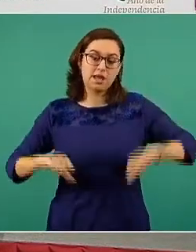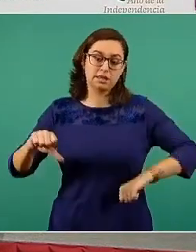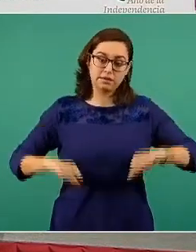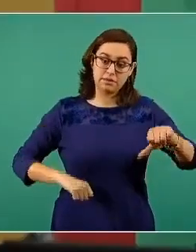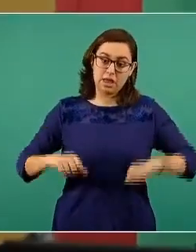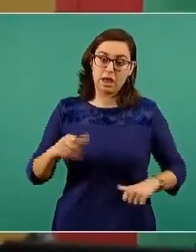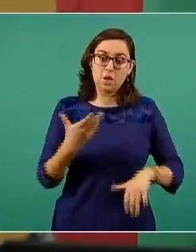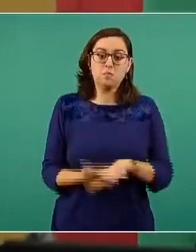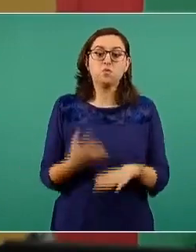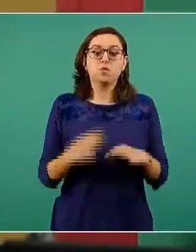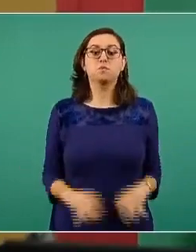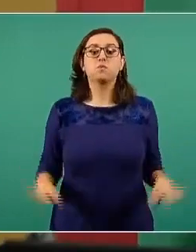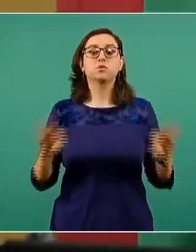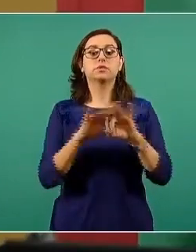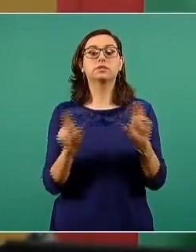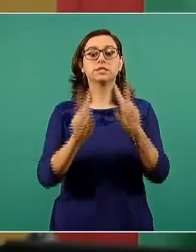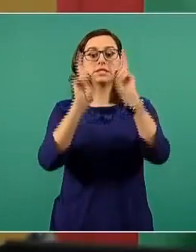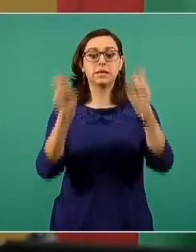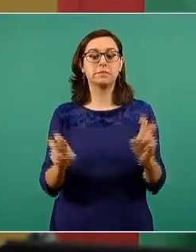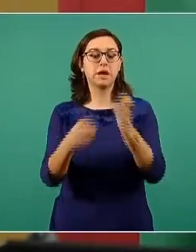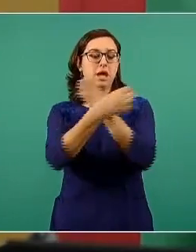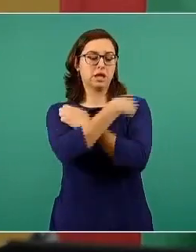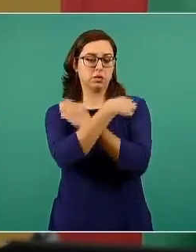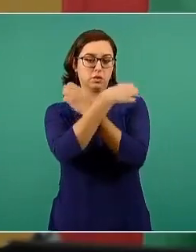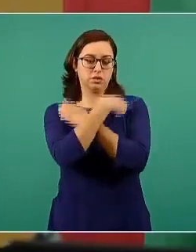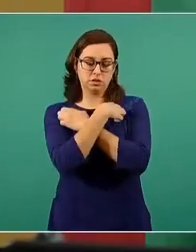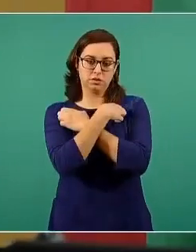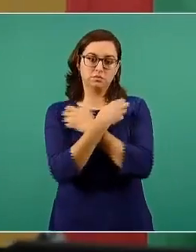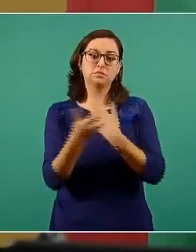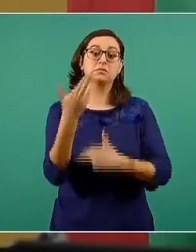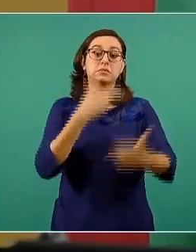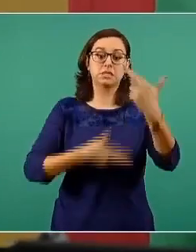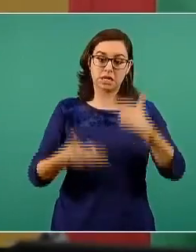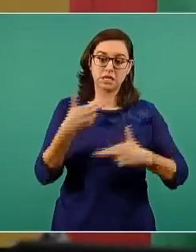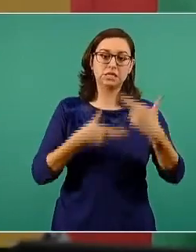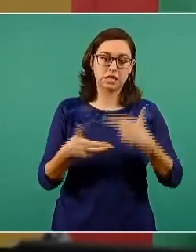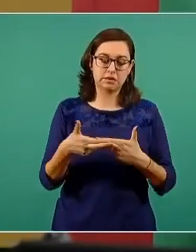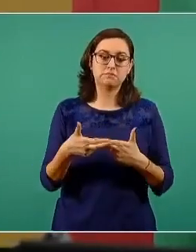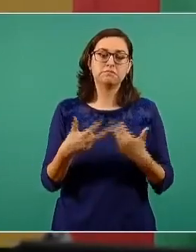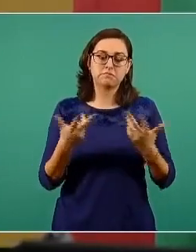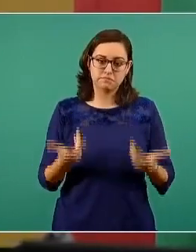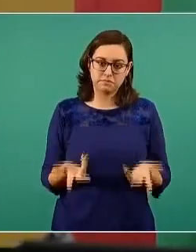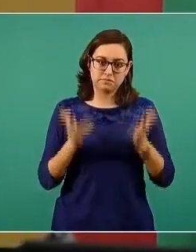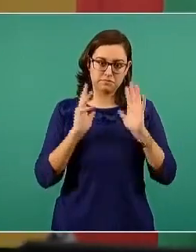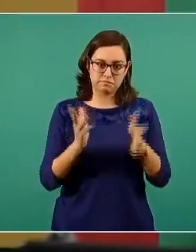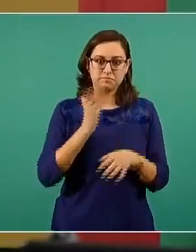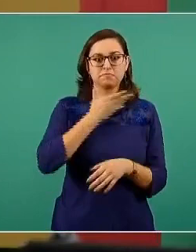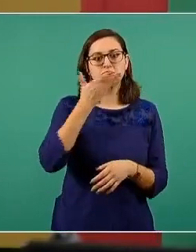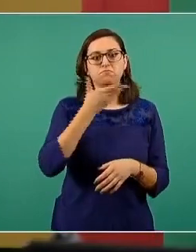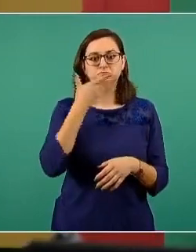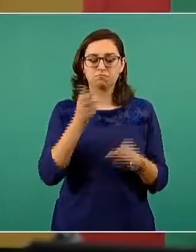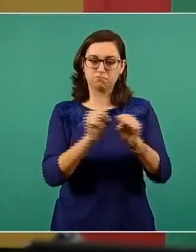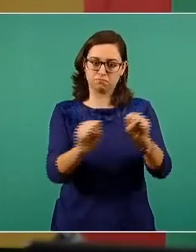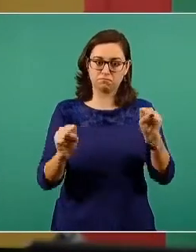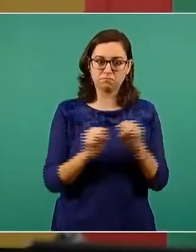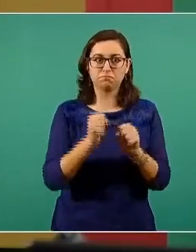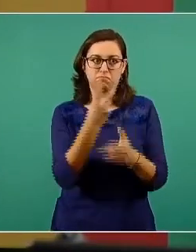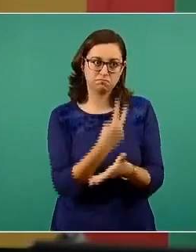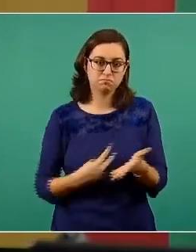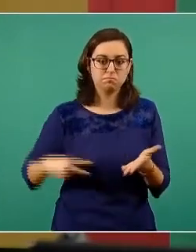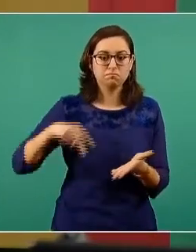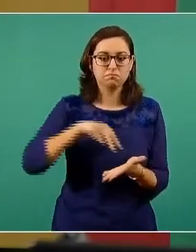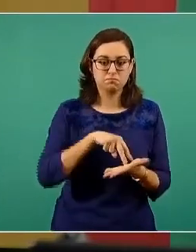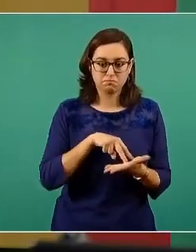importante, la educación pública, recuperar el derecho a la educación en condiciones habituales, en aulas, en forma